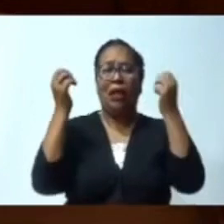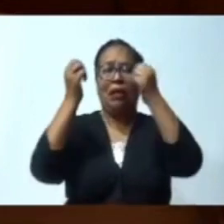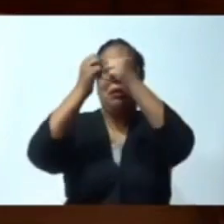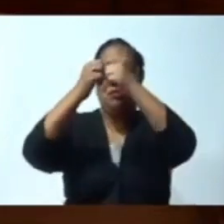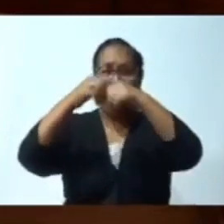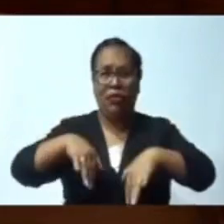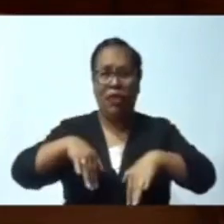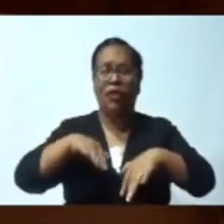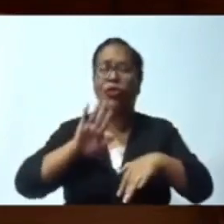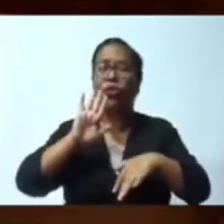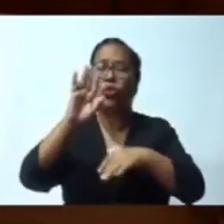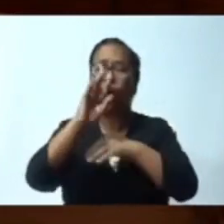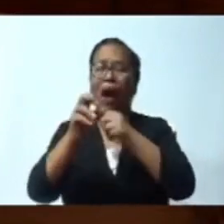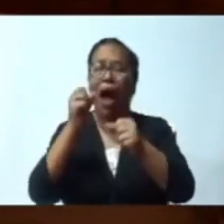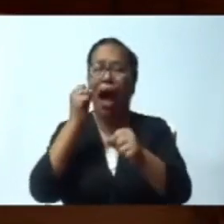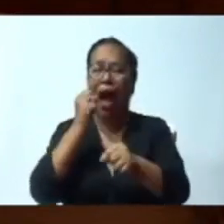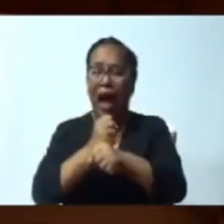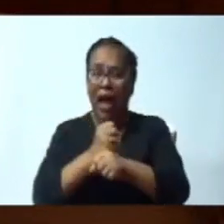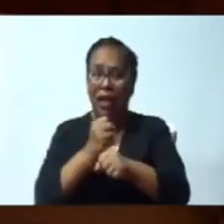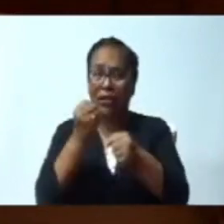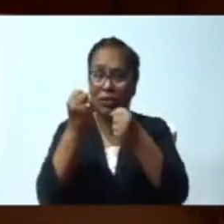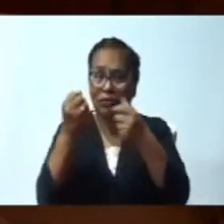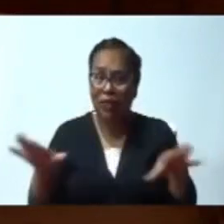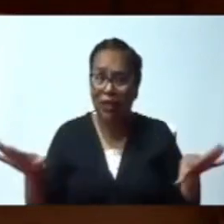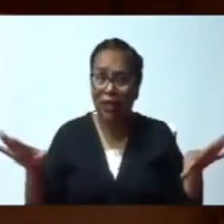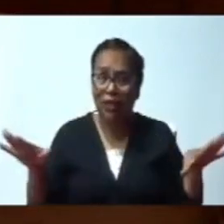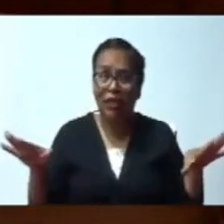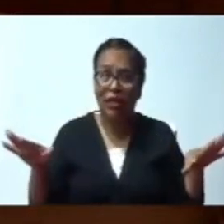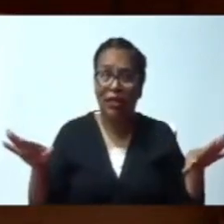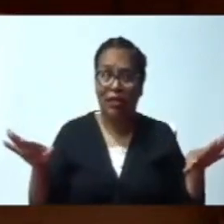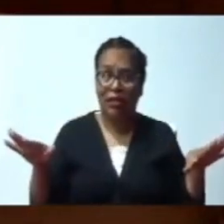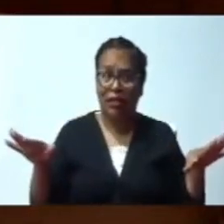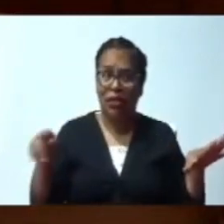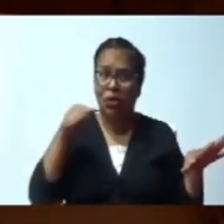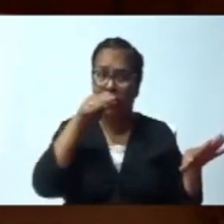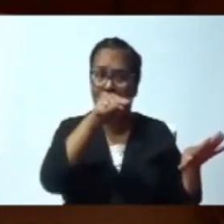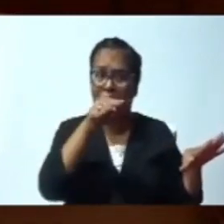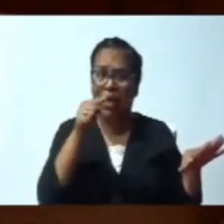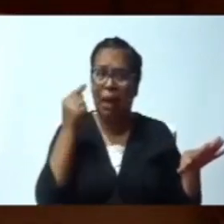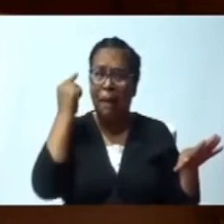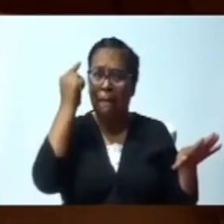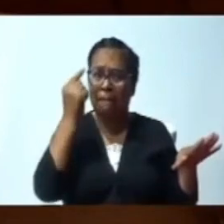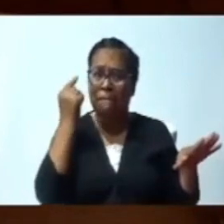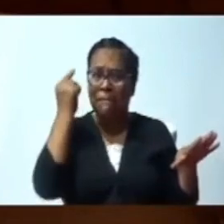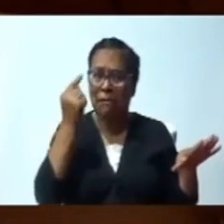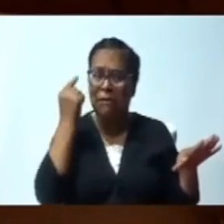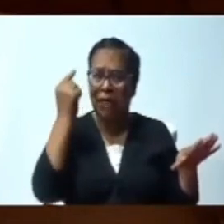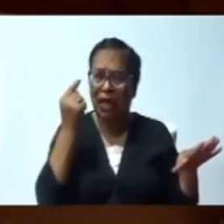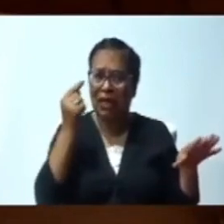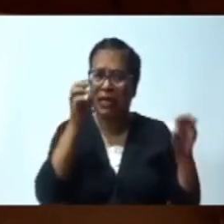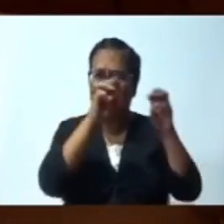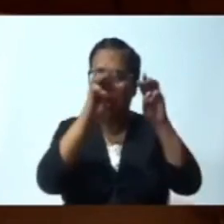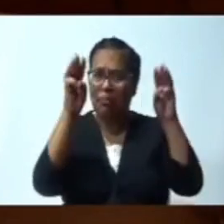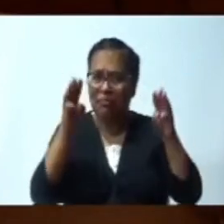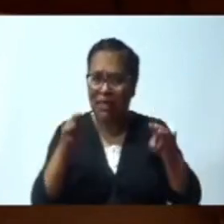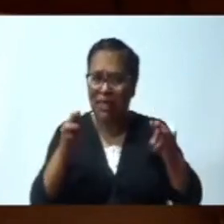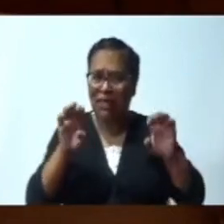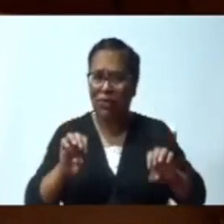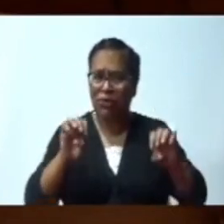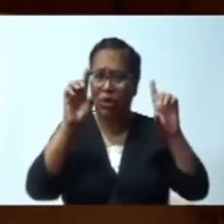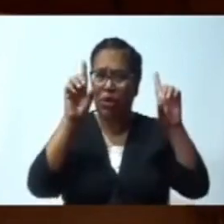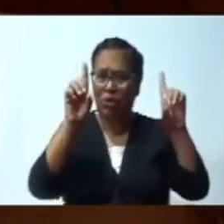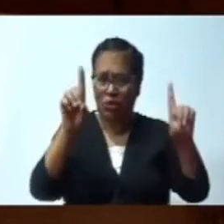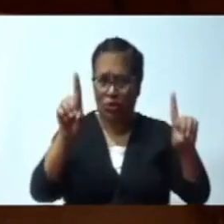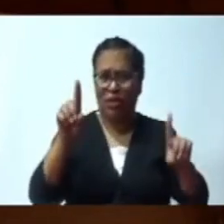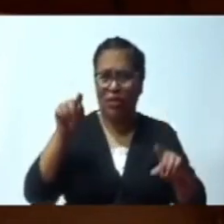año? ¿Vamos a dejar que pierdan el año escolar? ¿A usted no le parece que dejas un niño sin escuela, sin importar el